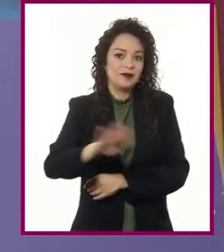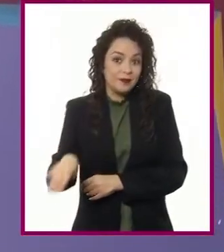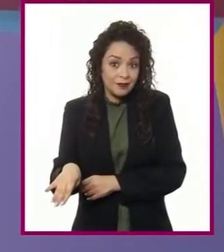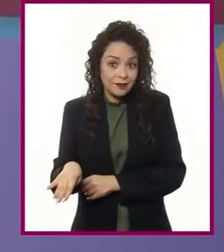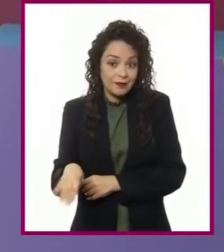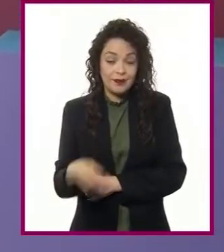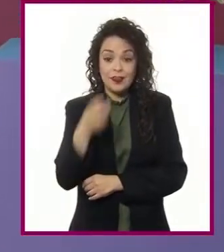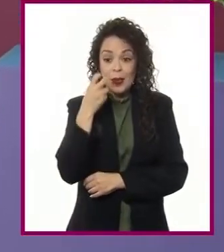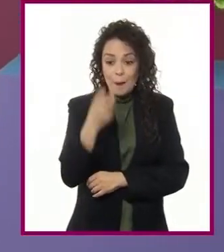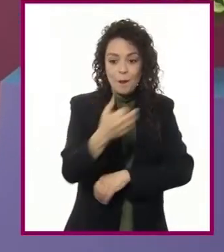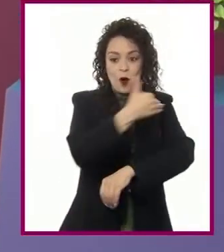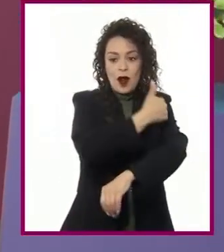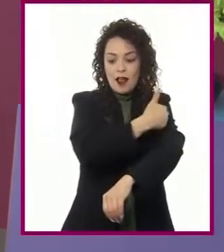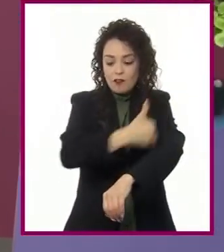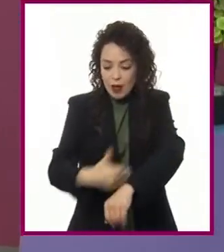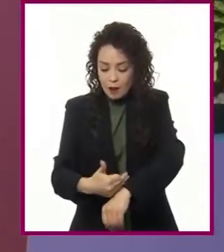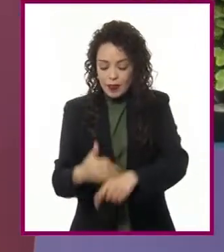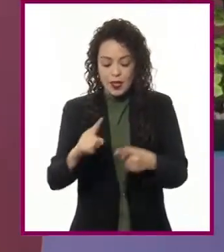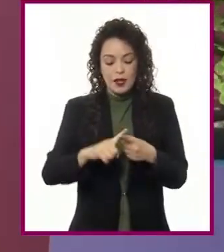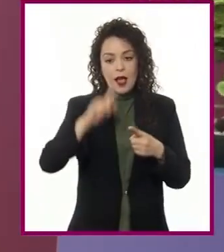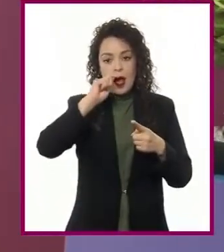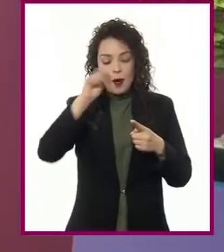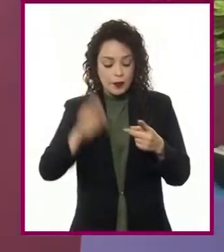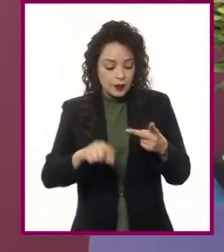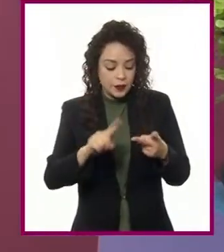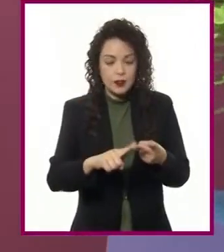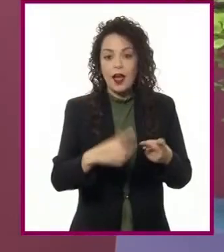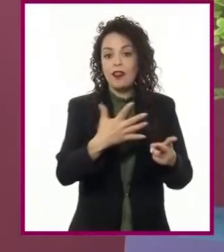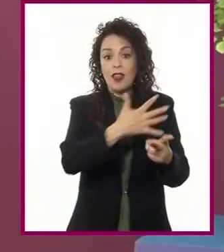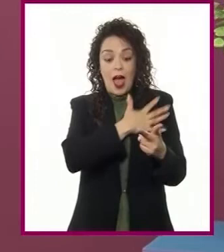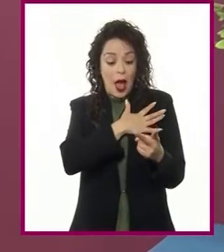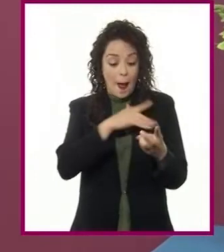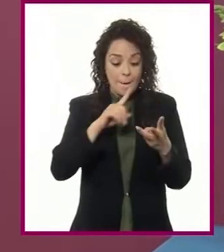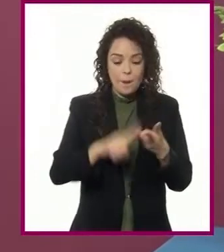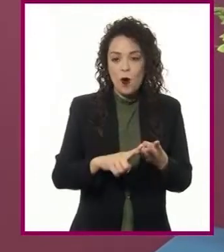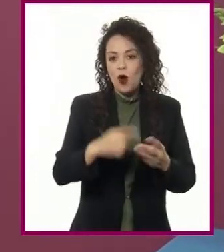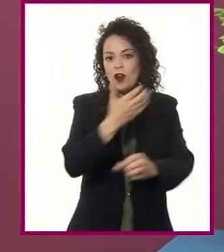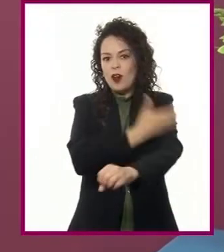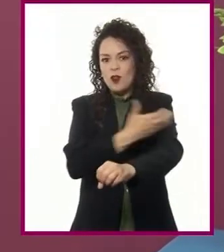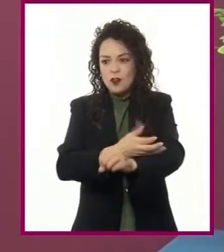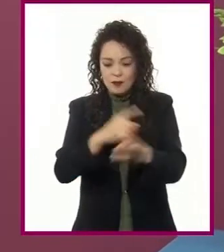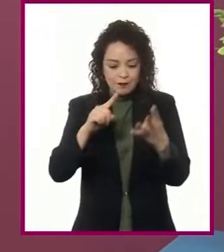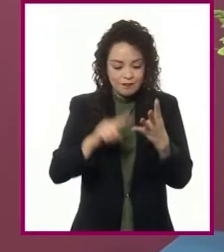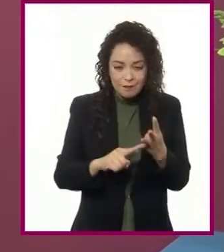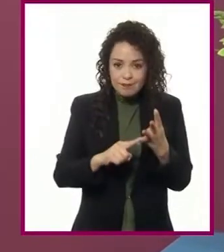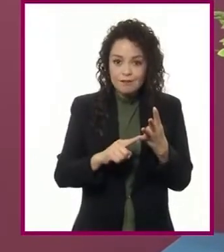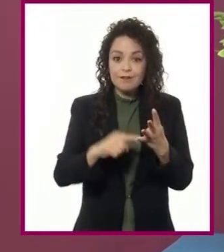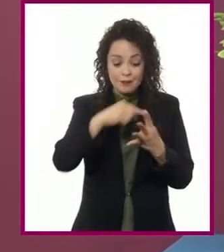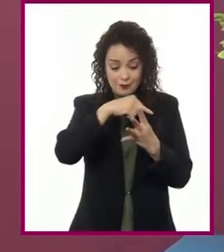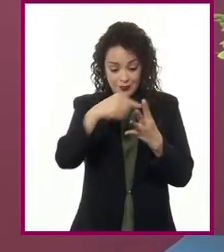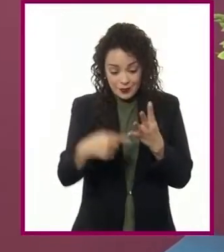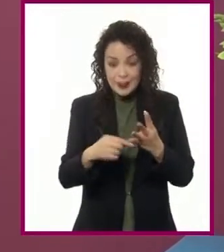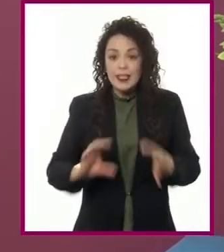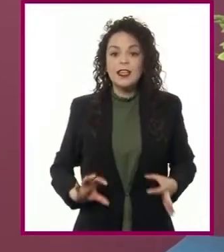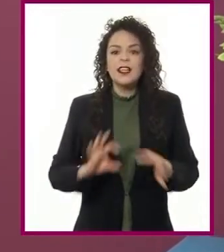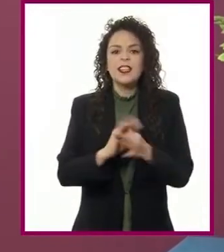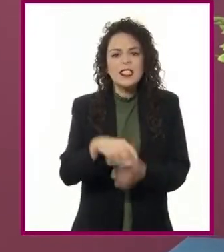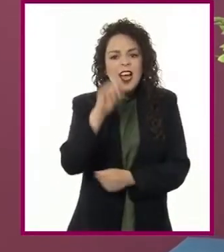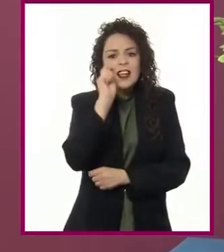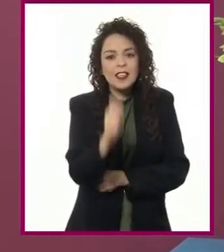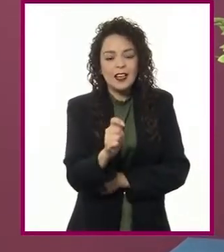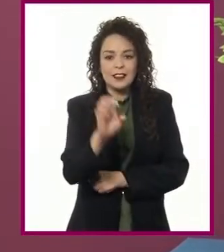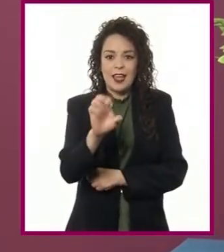Por eso la familia, la amistad, el amor y el compañerismo se asocian con valores éticos, pues